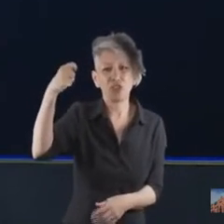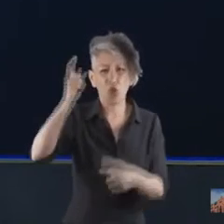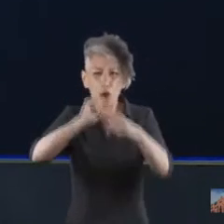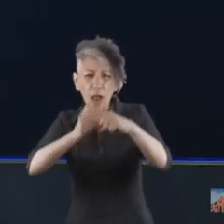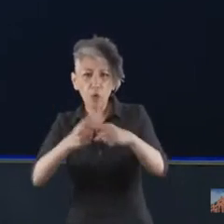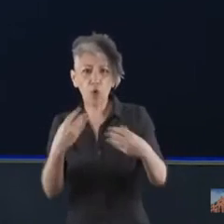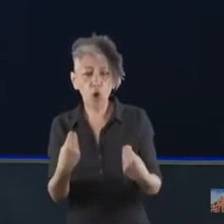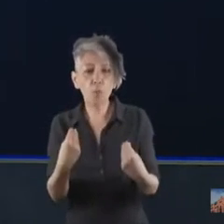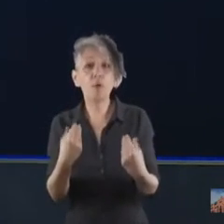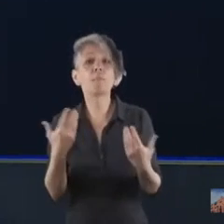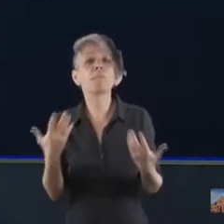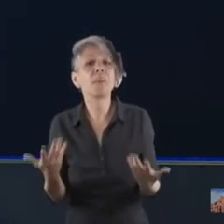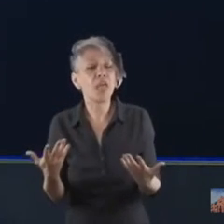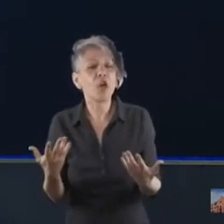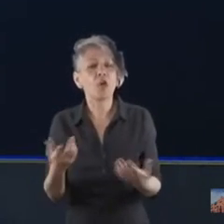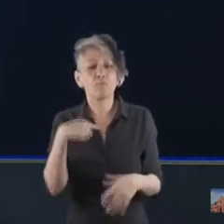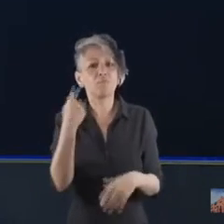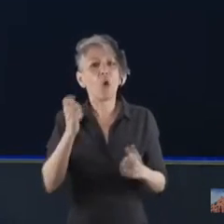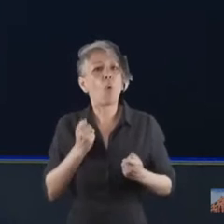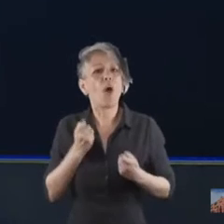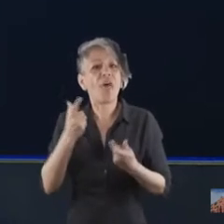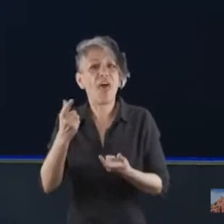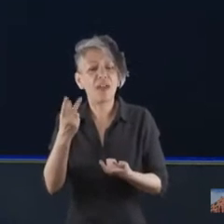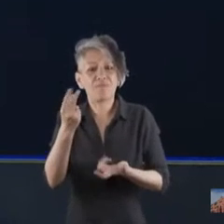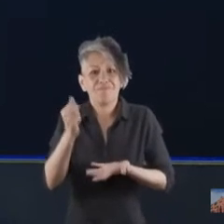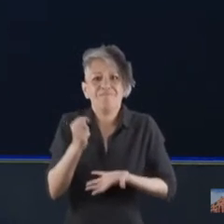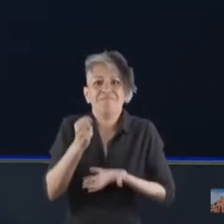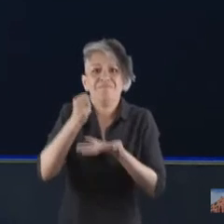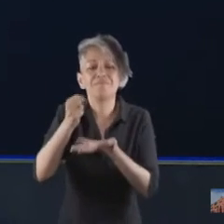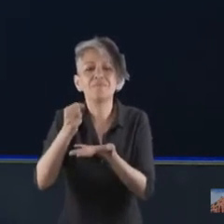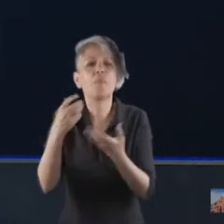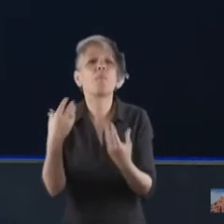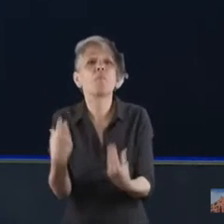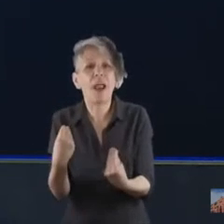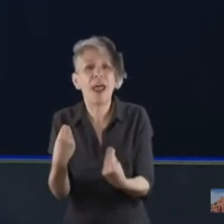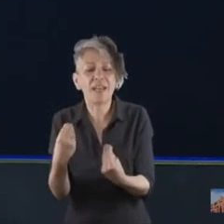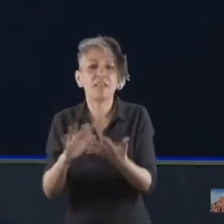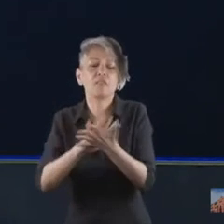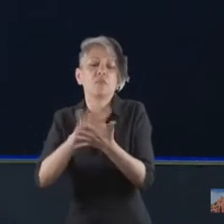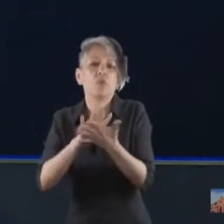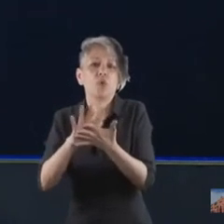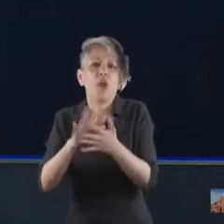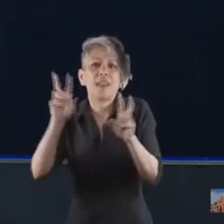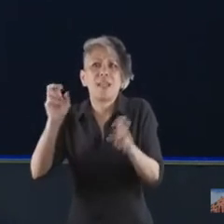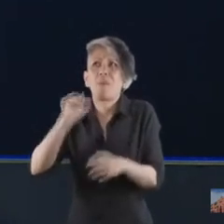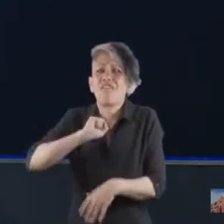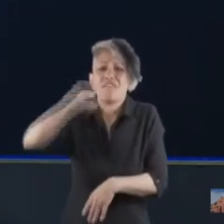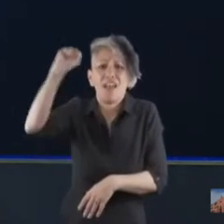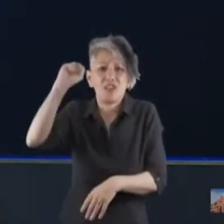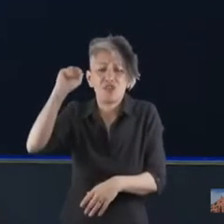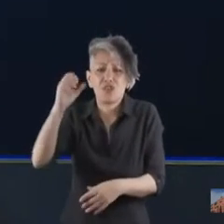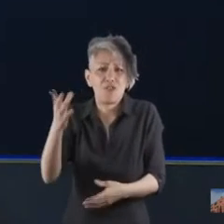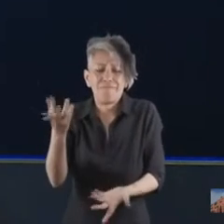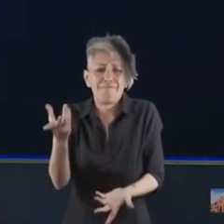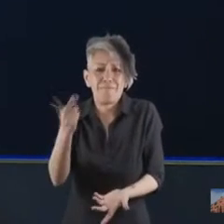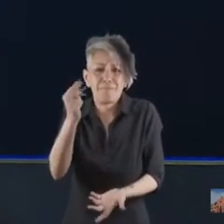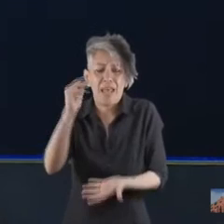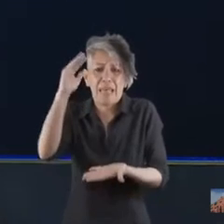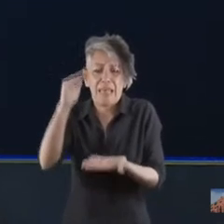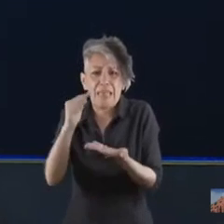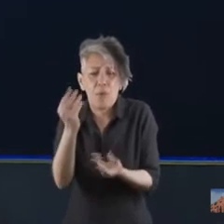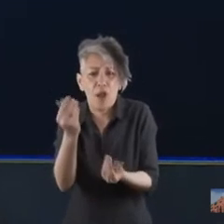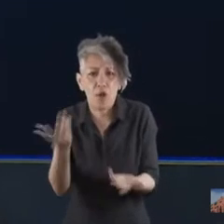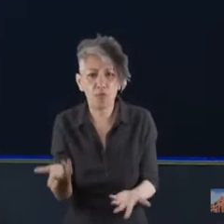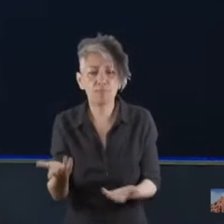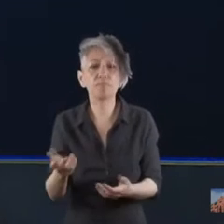que ayude a los jubilados a superar el daño que les produjo la inflación en segundo lugar vamos